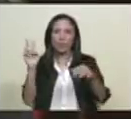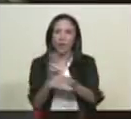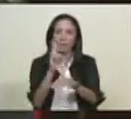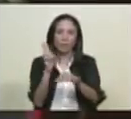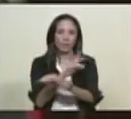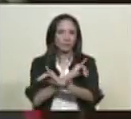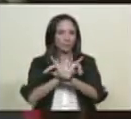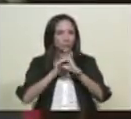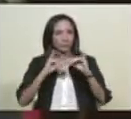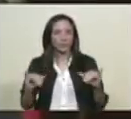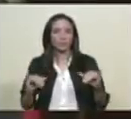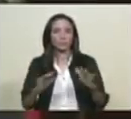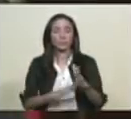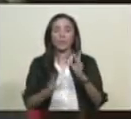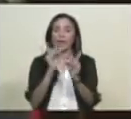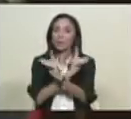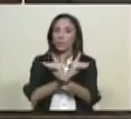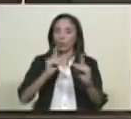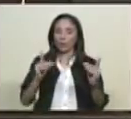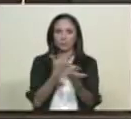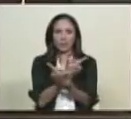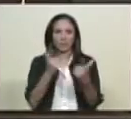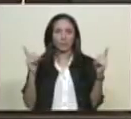el único camino, la democracia, la libertad,